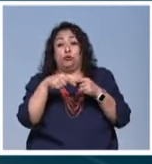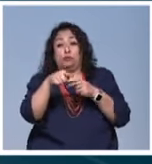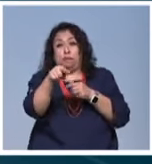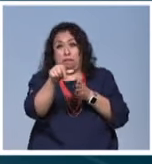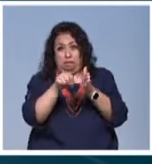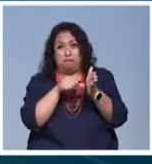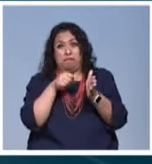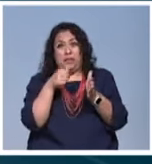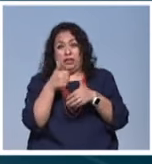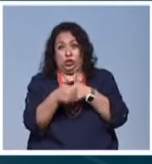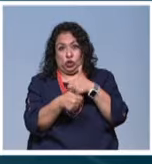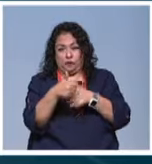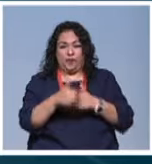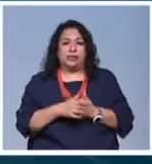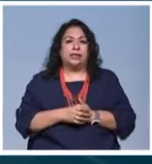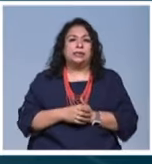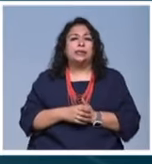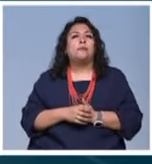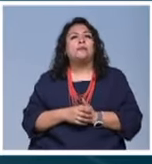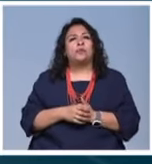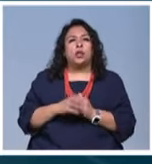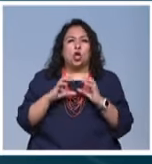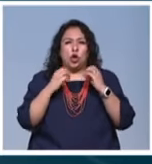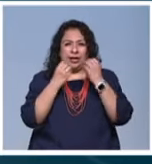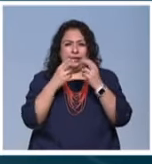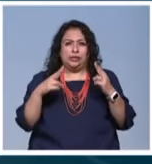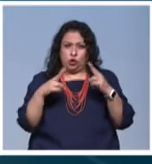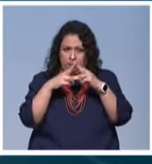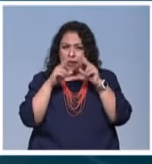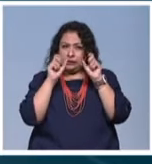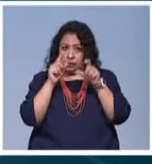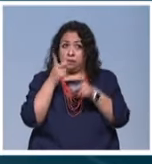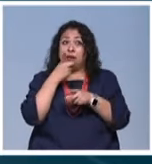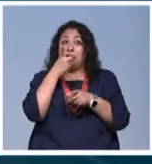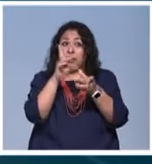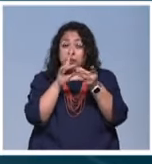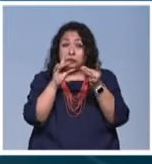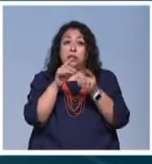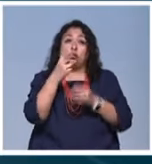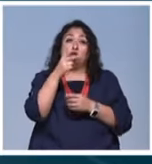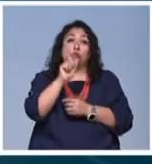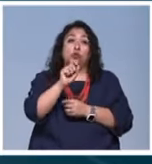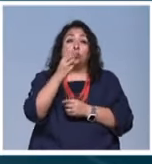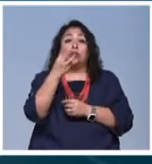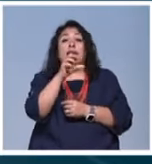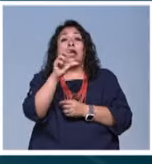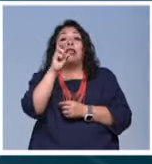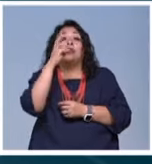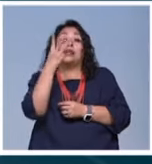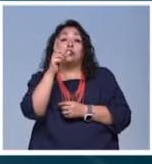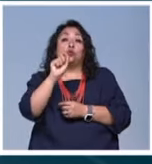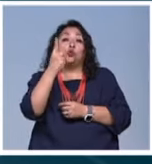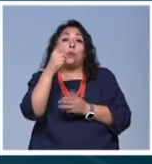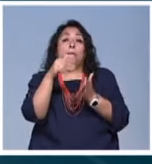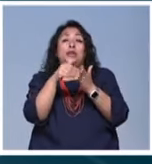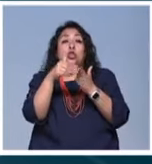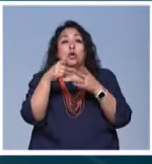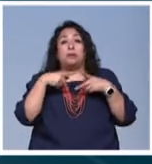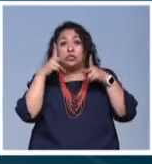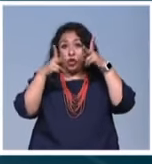el mes de la competencia la organización Parisina también dijo que espera entre 2.3 y 3.1 millones de